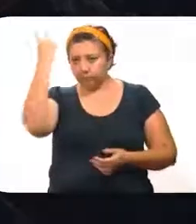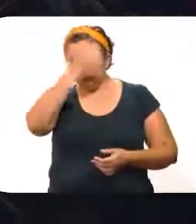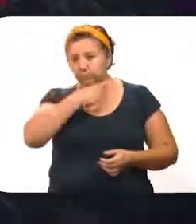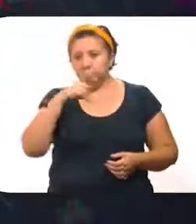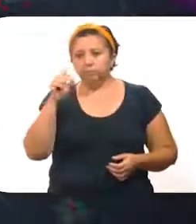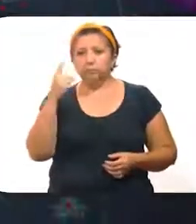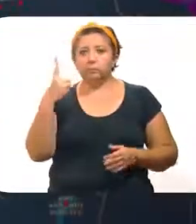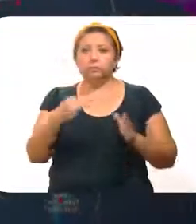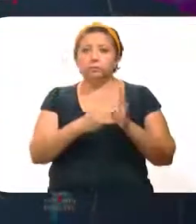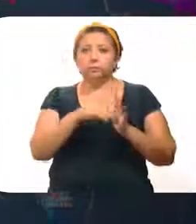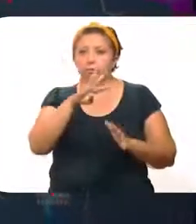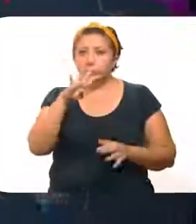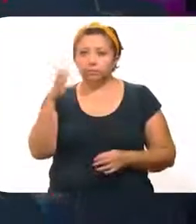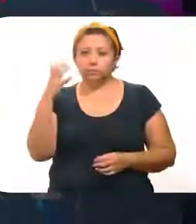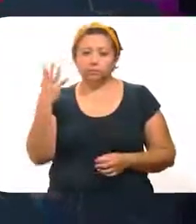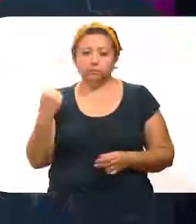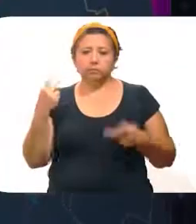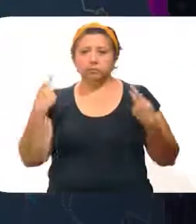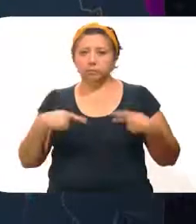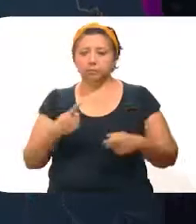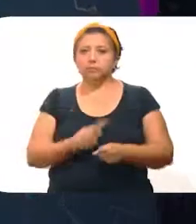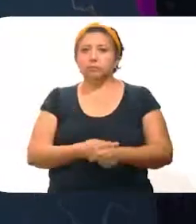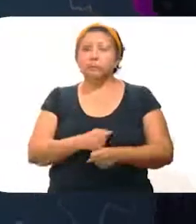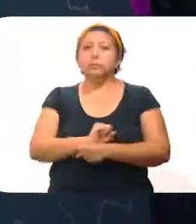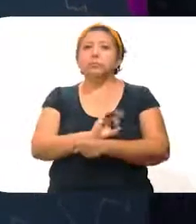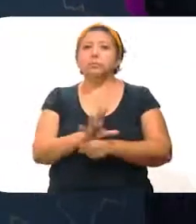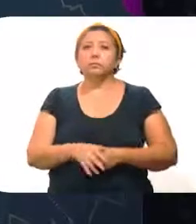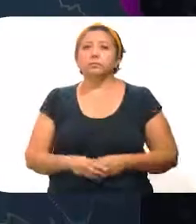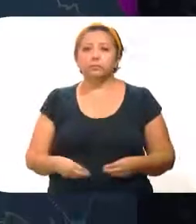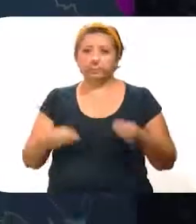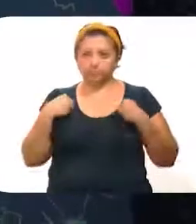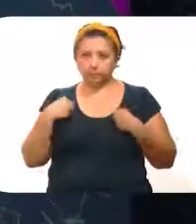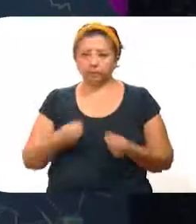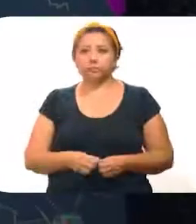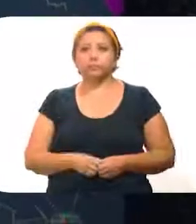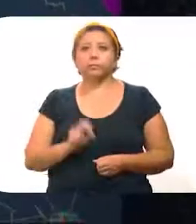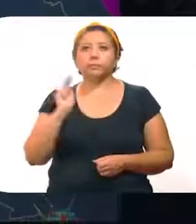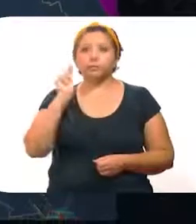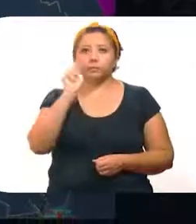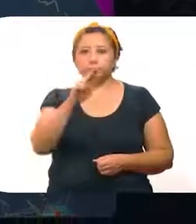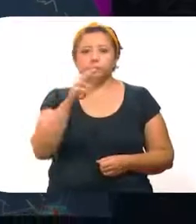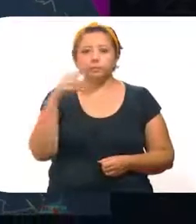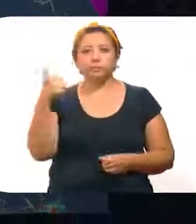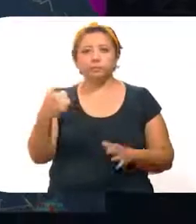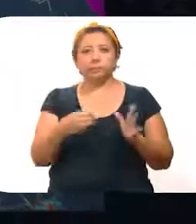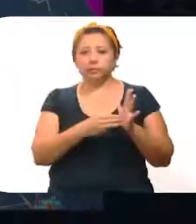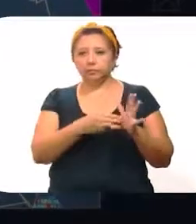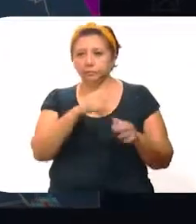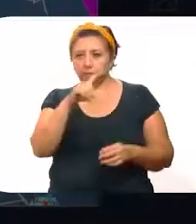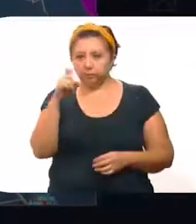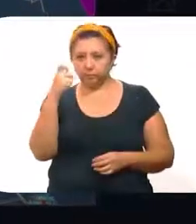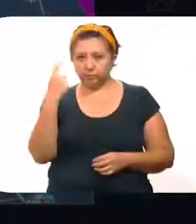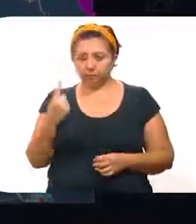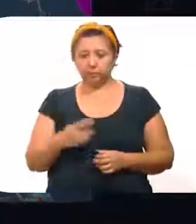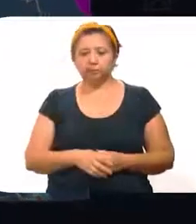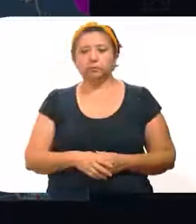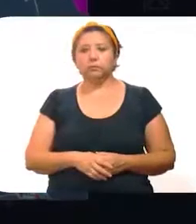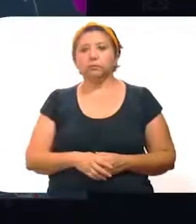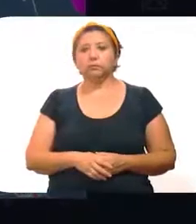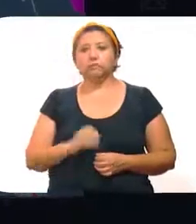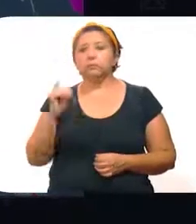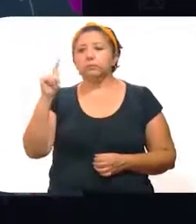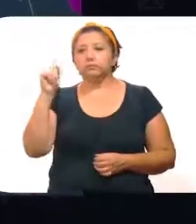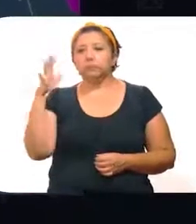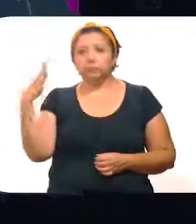diagnosticado 21.409 personas contagiadas de coronavirus, que viven en la zona norte 6.101, en la